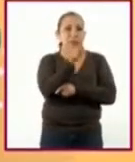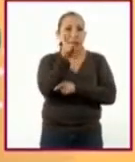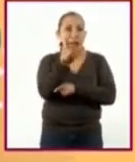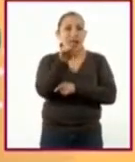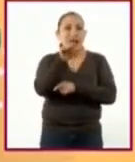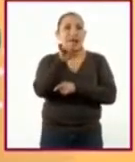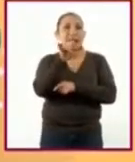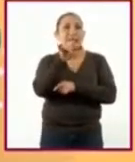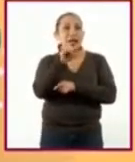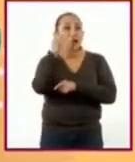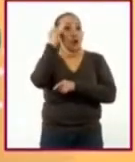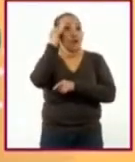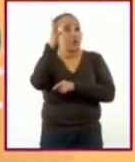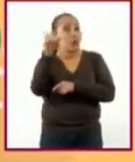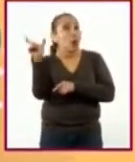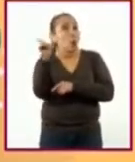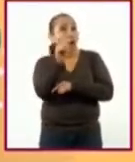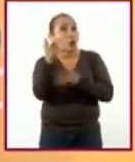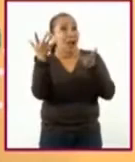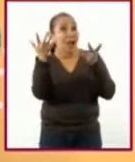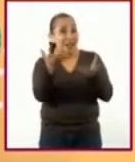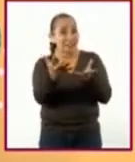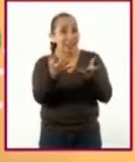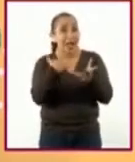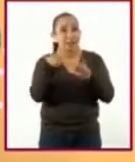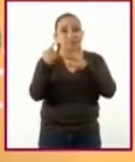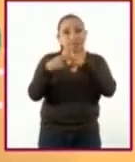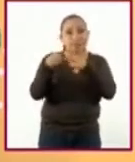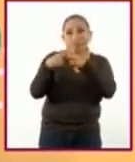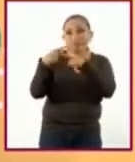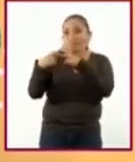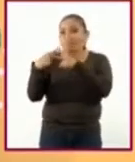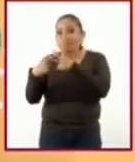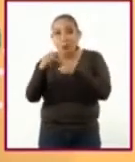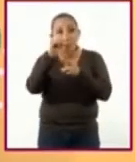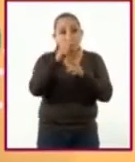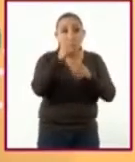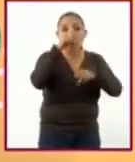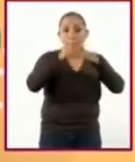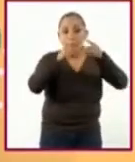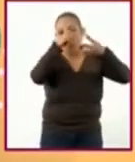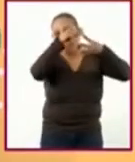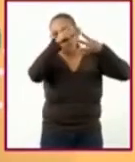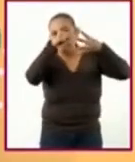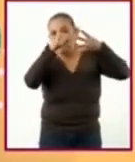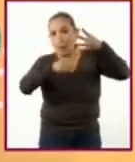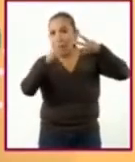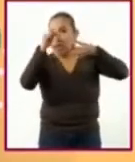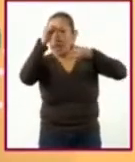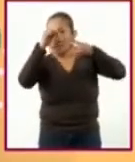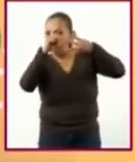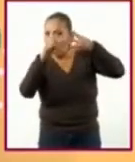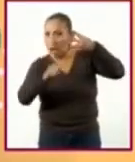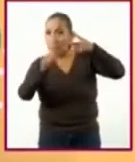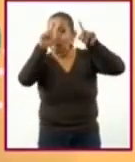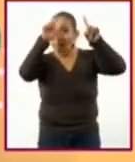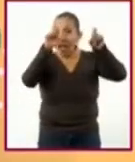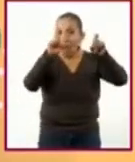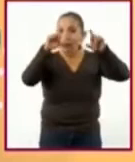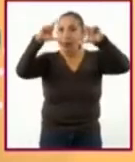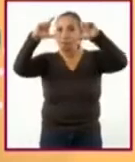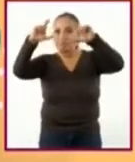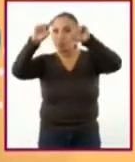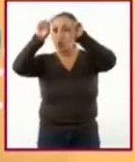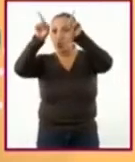Leslie. No olviden que cuando realizamos las operaciones, conforme a la jerarquía que ya conocemos, los paréntesis, corchetes